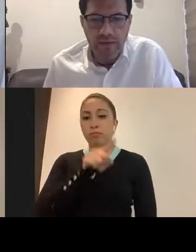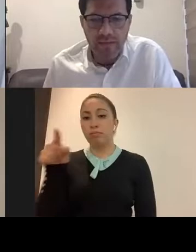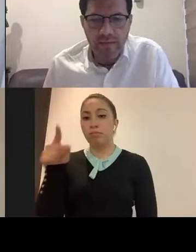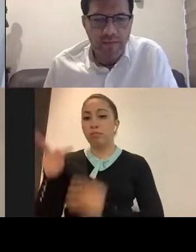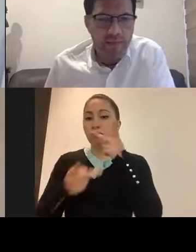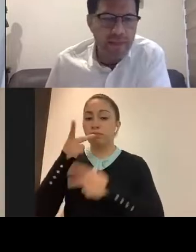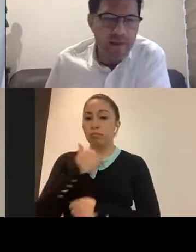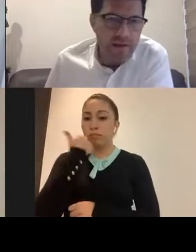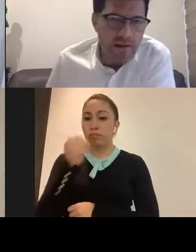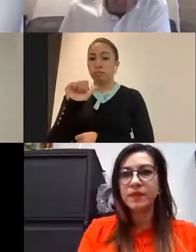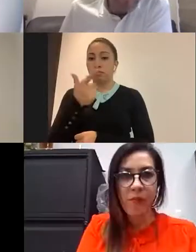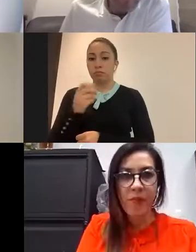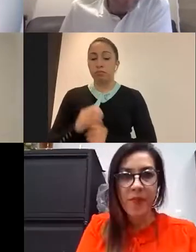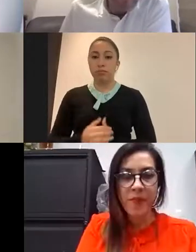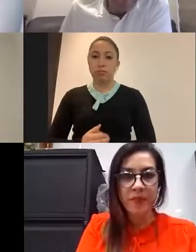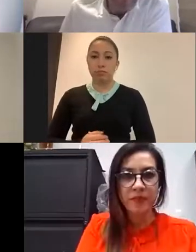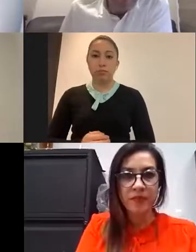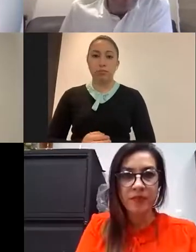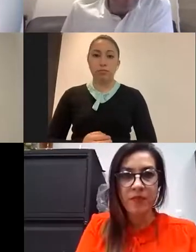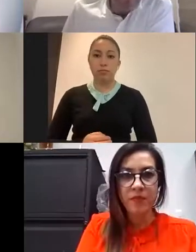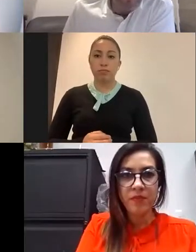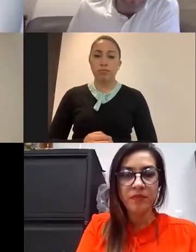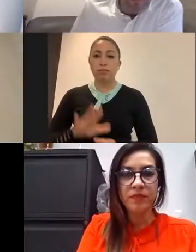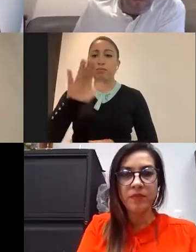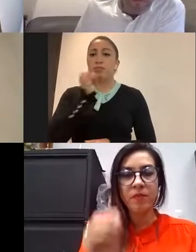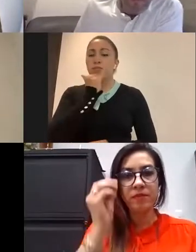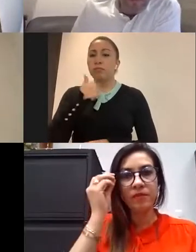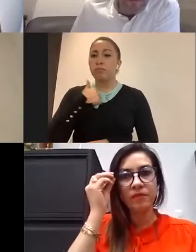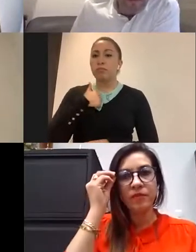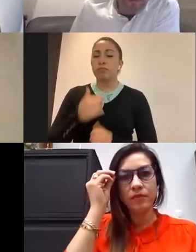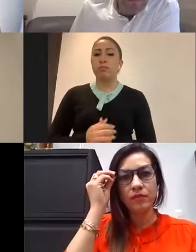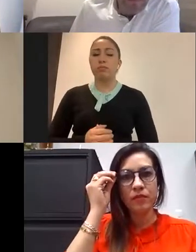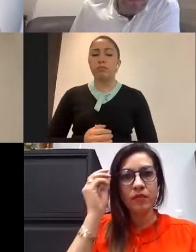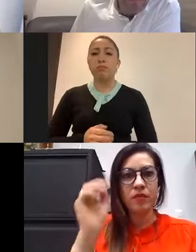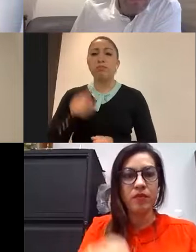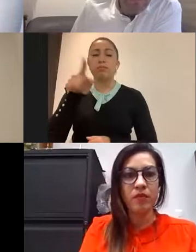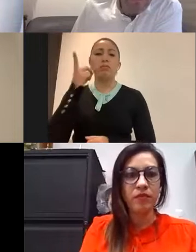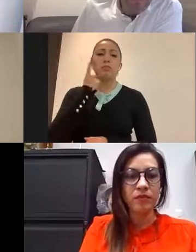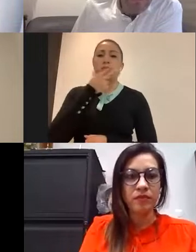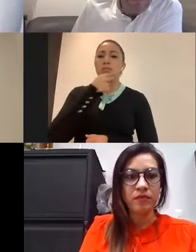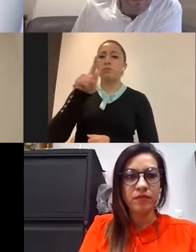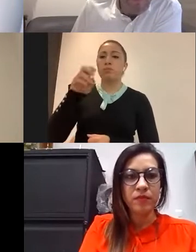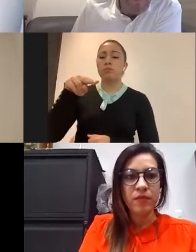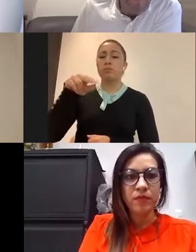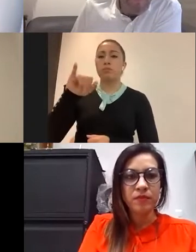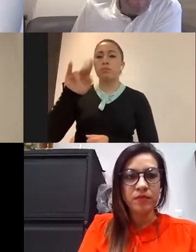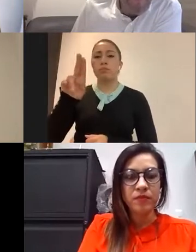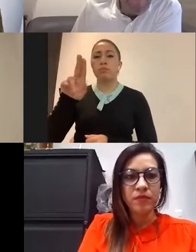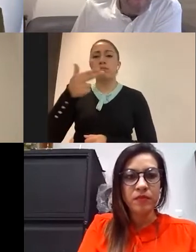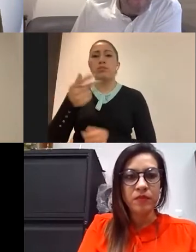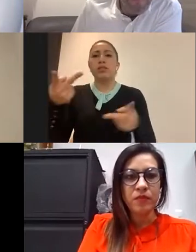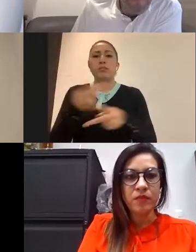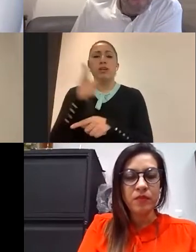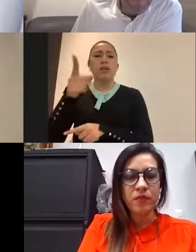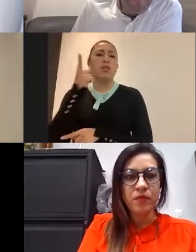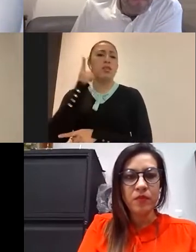palabra? Diputado. Diputado Tonatiuh, por favor. Sí, oye, es nada más por lo del oficio de la diputada Vaca, que está ahí en el